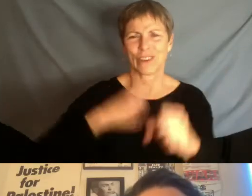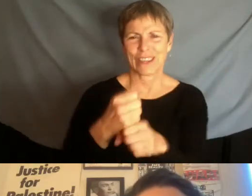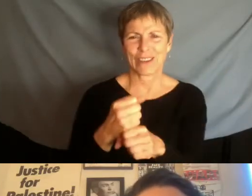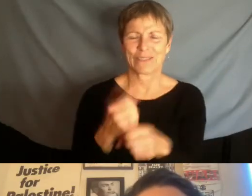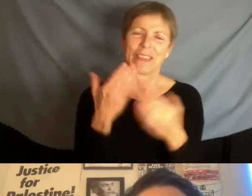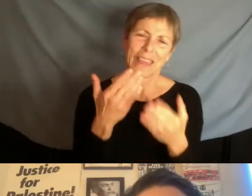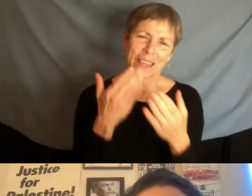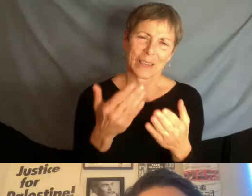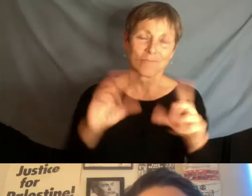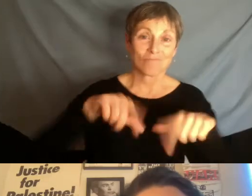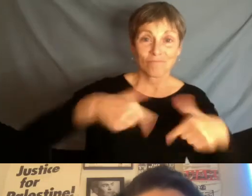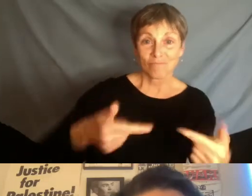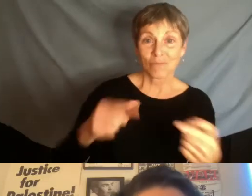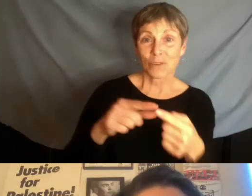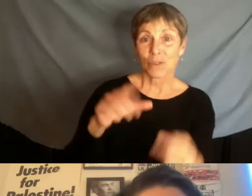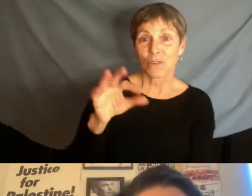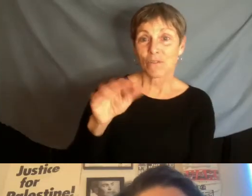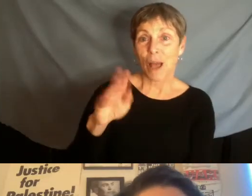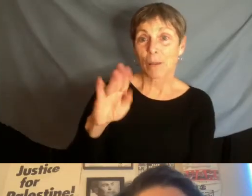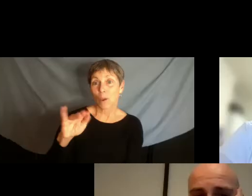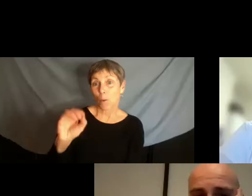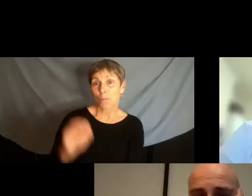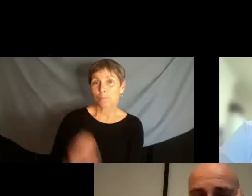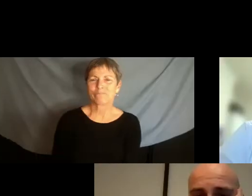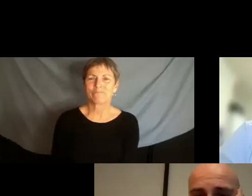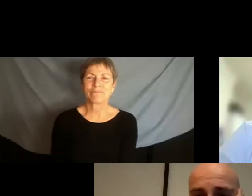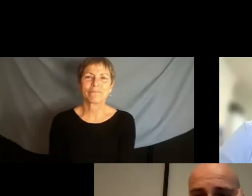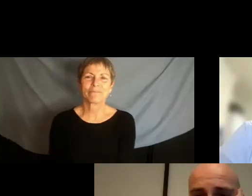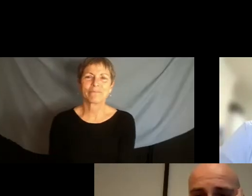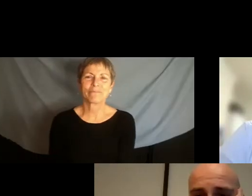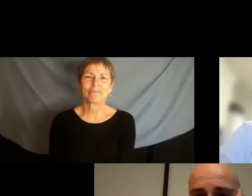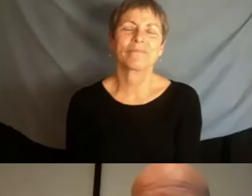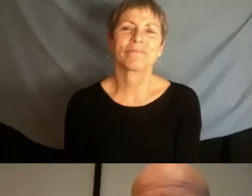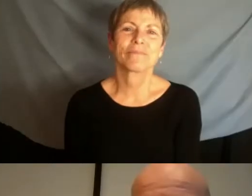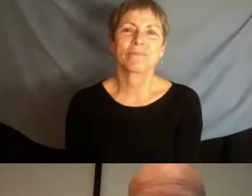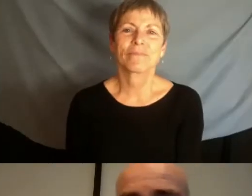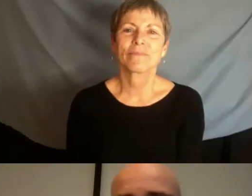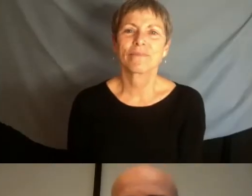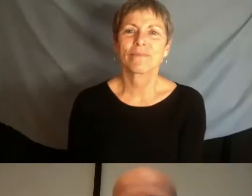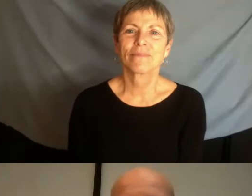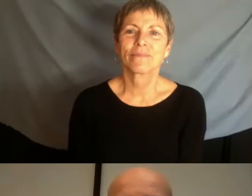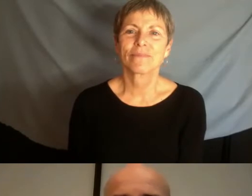nuestro lenguaje accesible para nuestras siguientes conferencias que vendrán. Muchísimas gracias y se lo damos a Fabio.